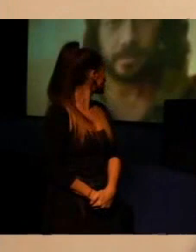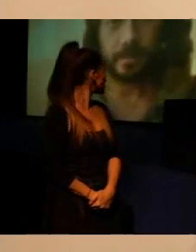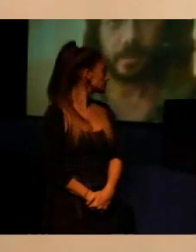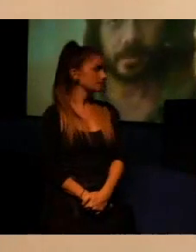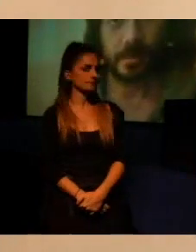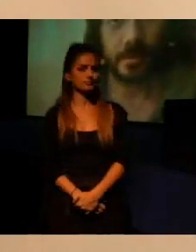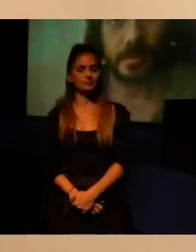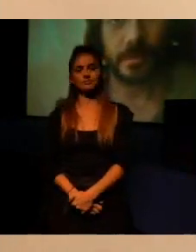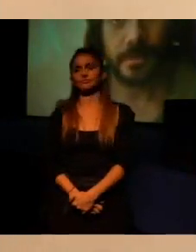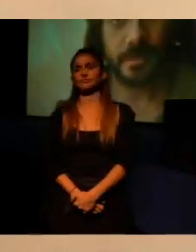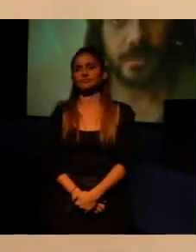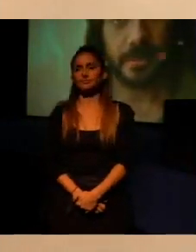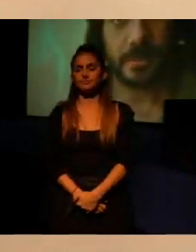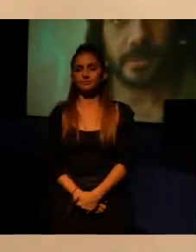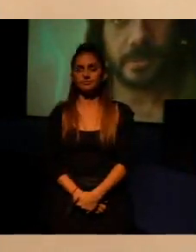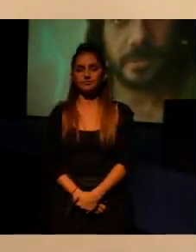Os doy la bienvenida y